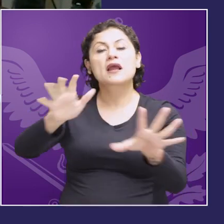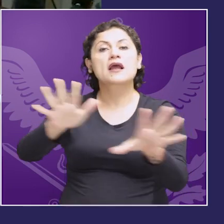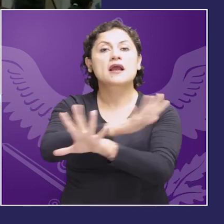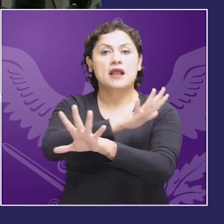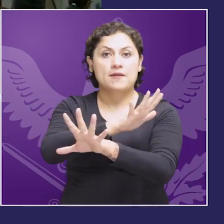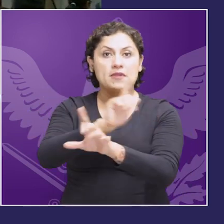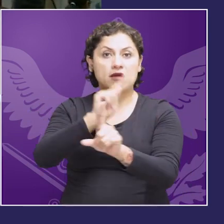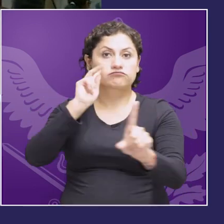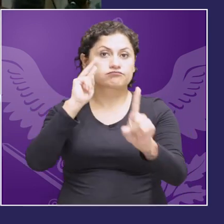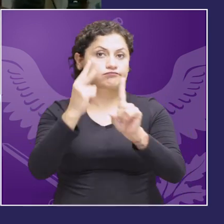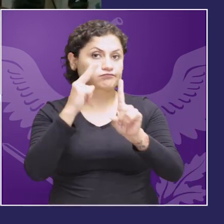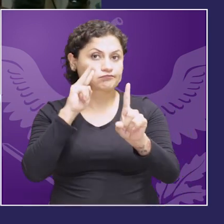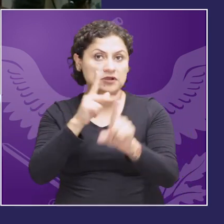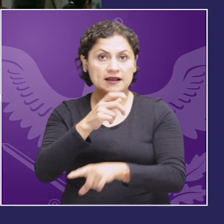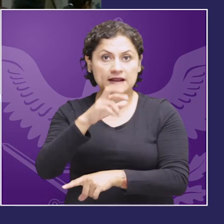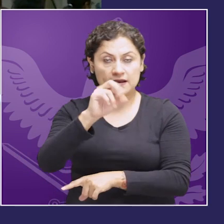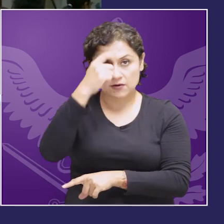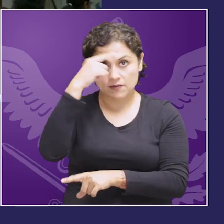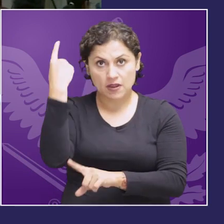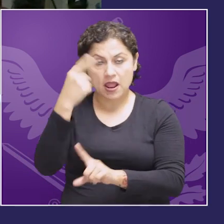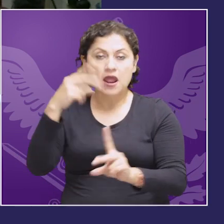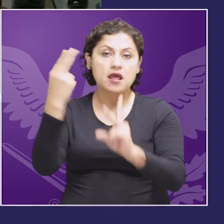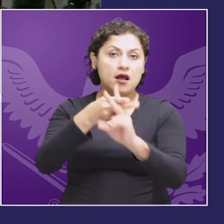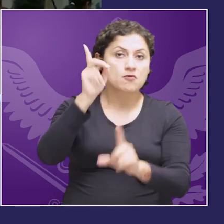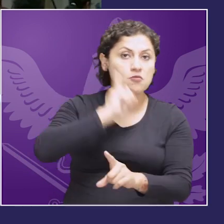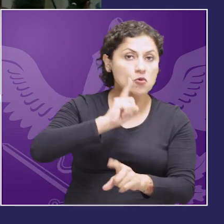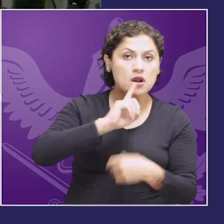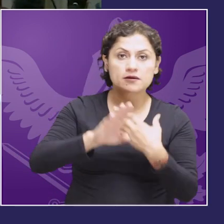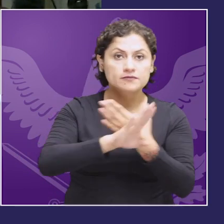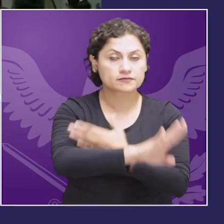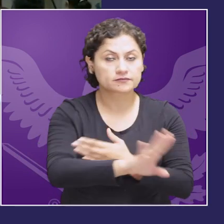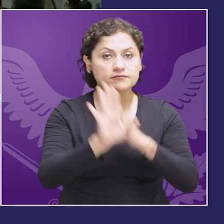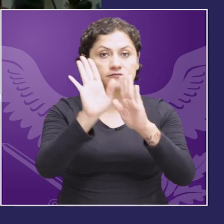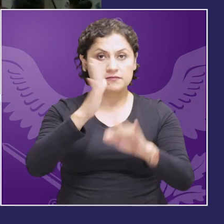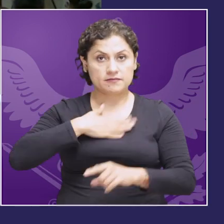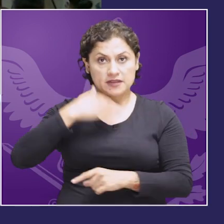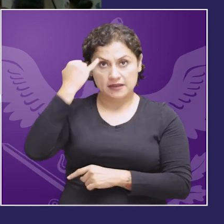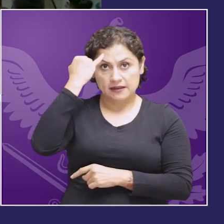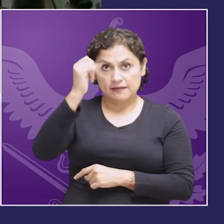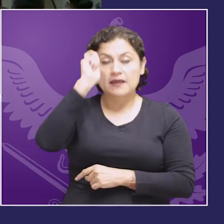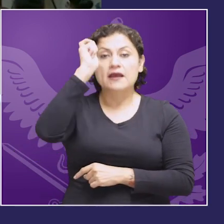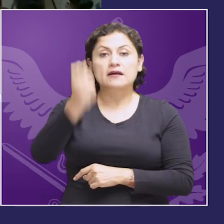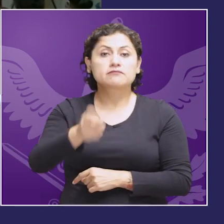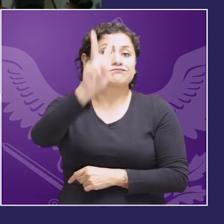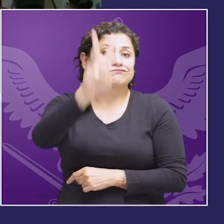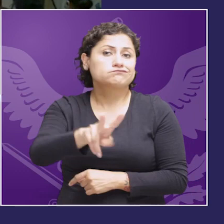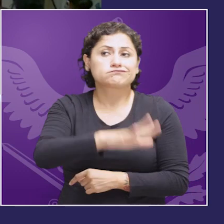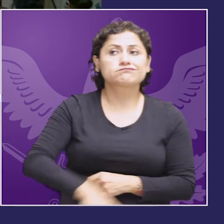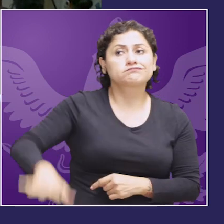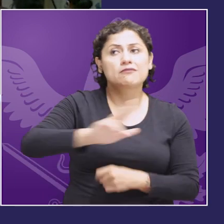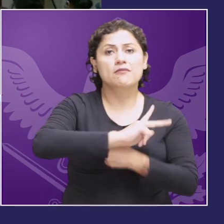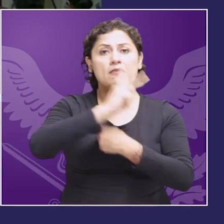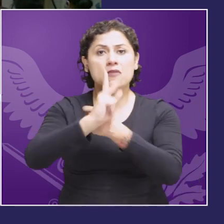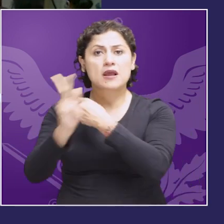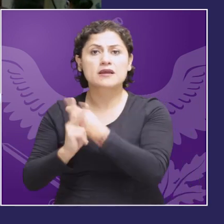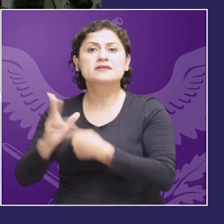La mayoría de nuestros países tienen repúblicas con más de 200 años de antigüedad. En ese camino, el reconocimiento de los